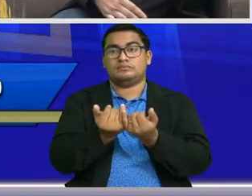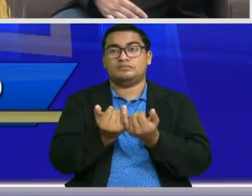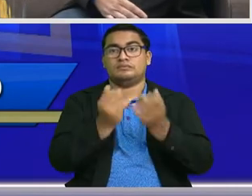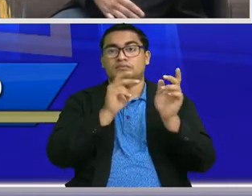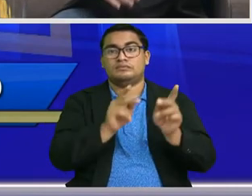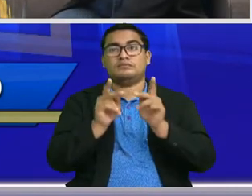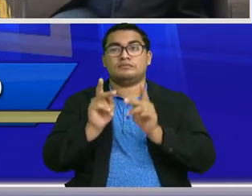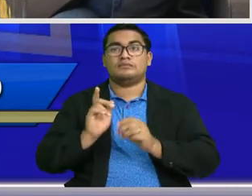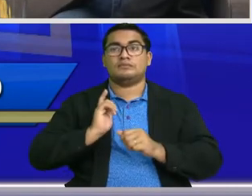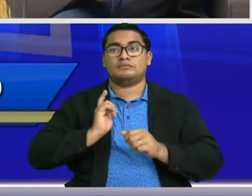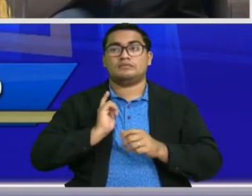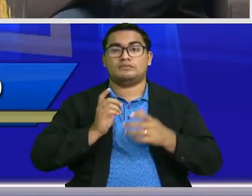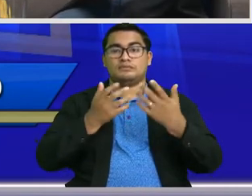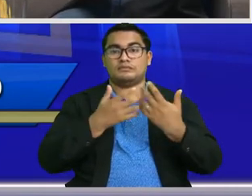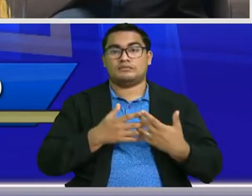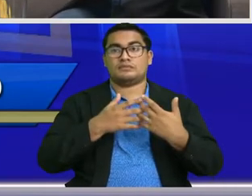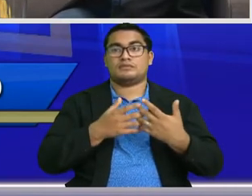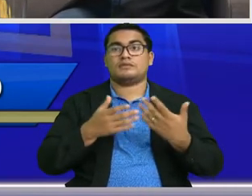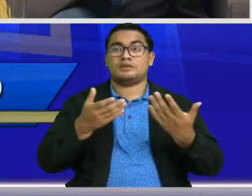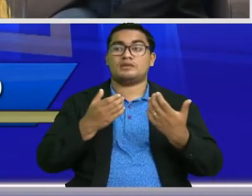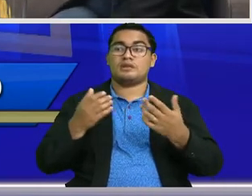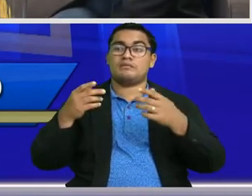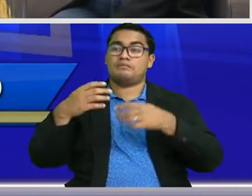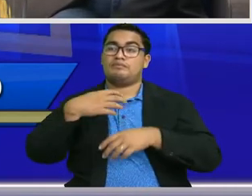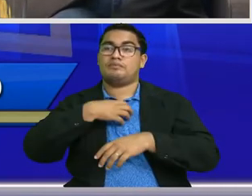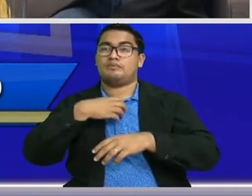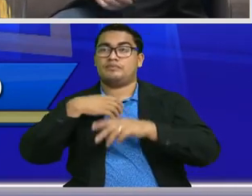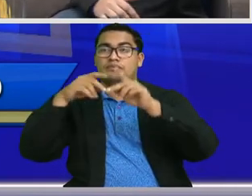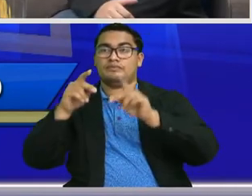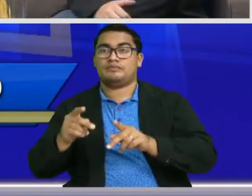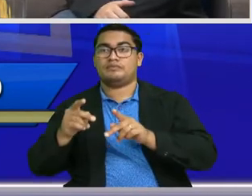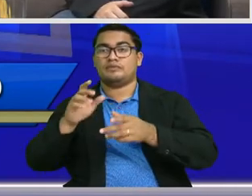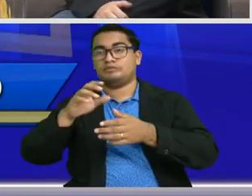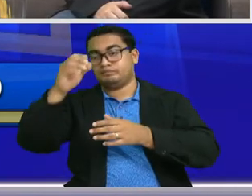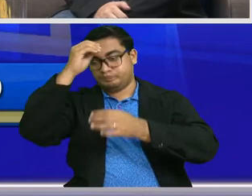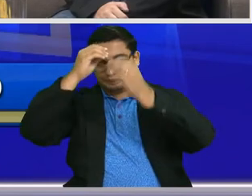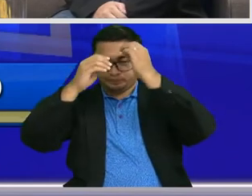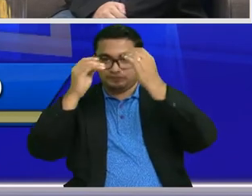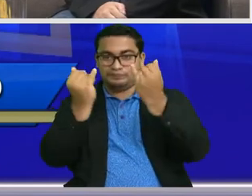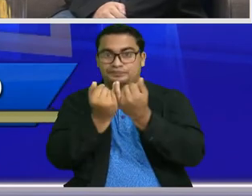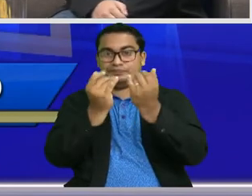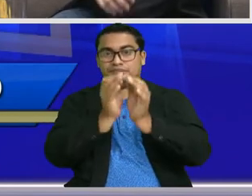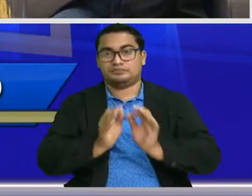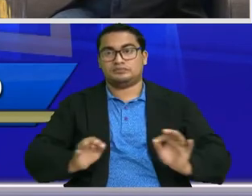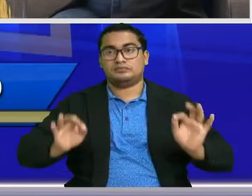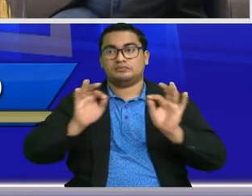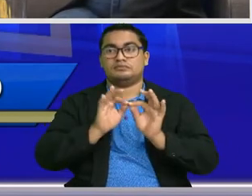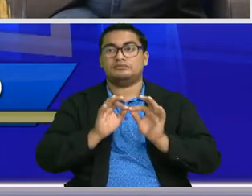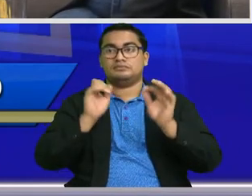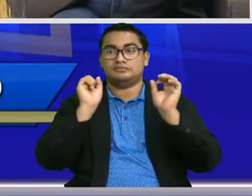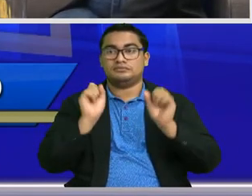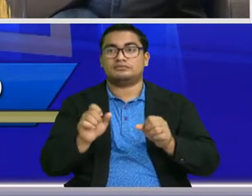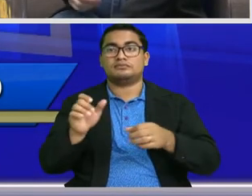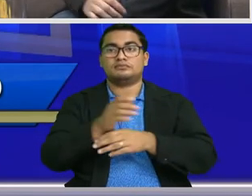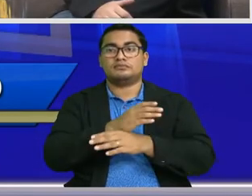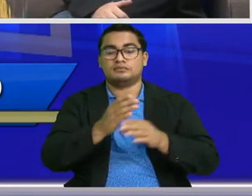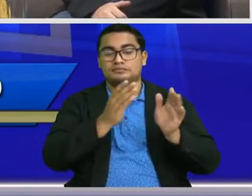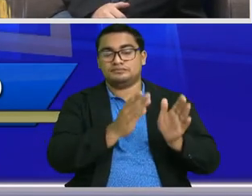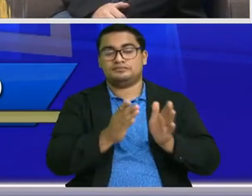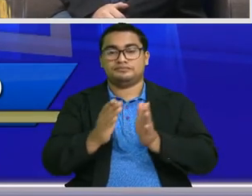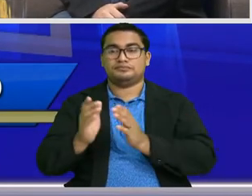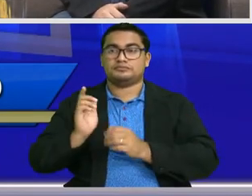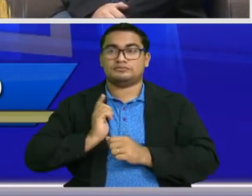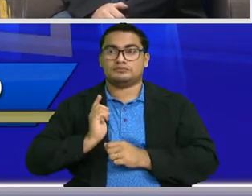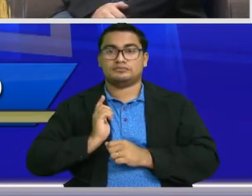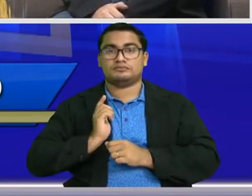también empresa y quieren que sus colaboradores se capaciten dentro del Expo Pyme, importante también que ocupemos los espacios que tenemos, ¿verdad?